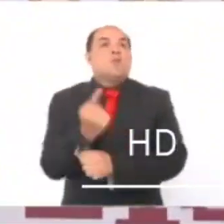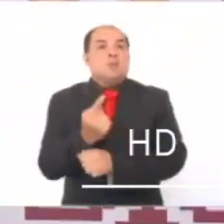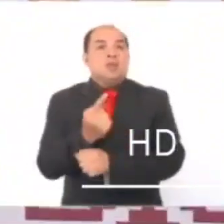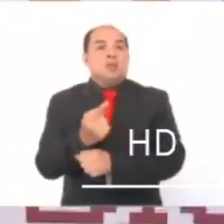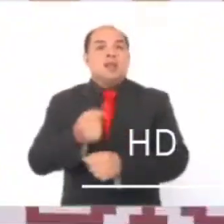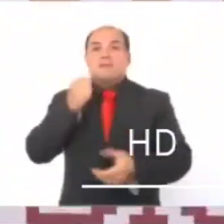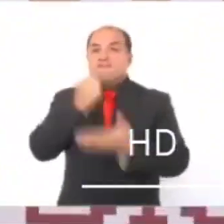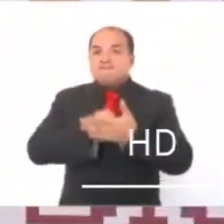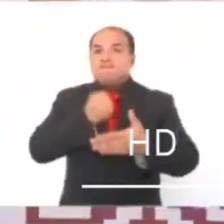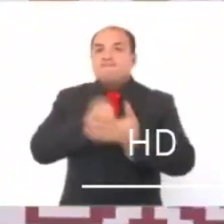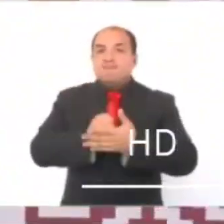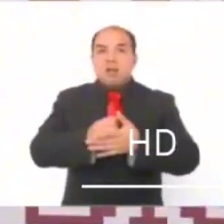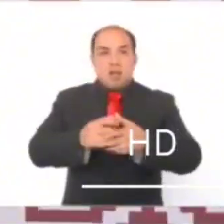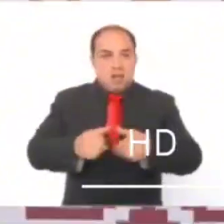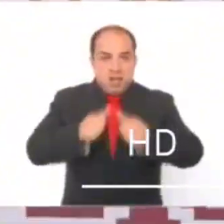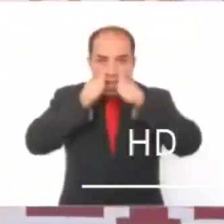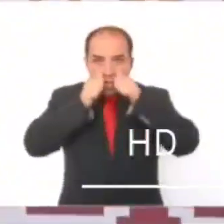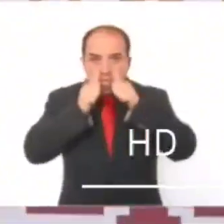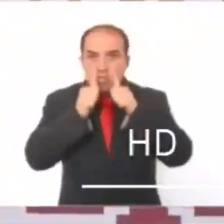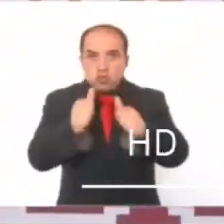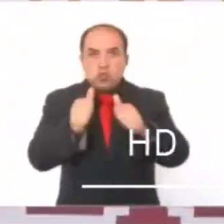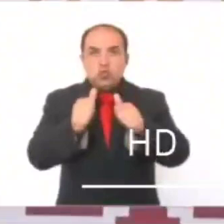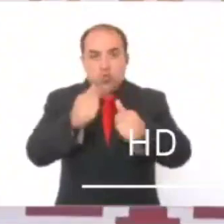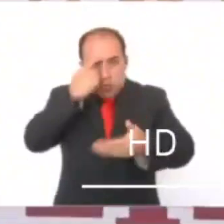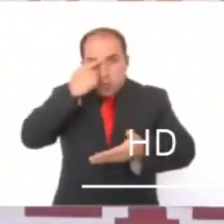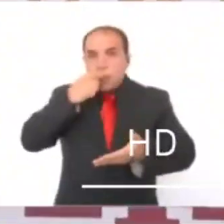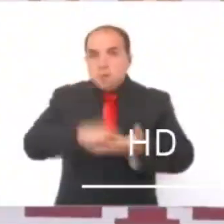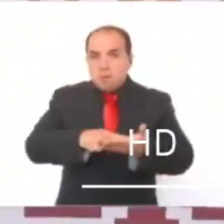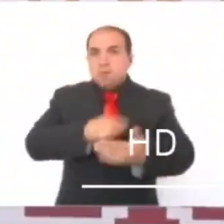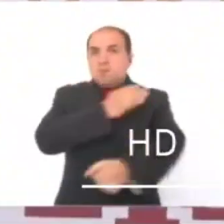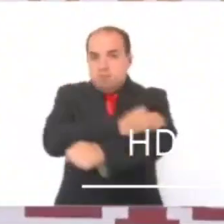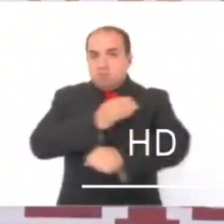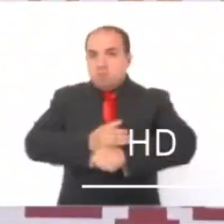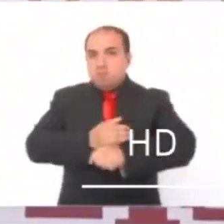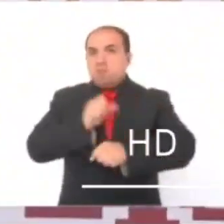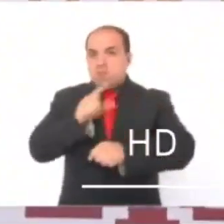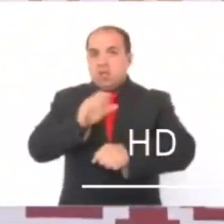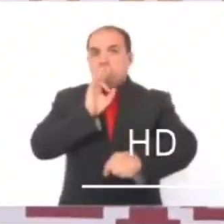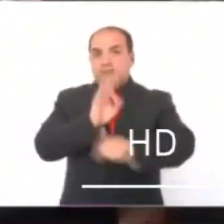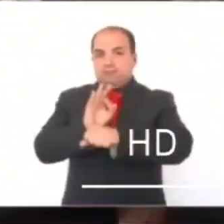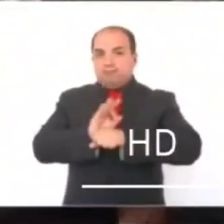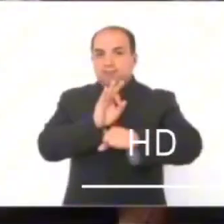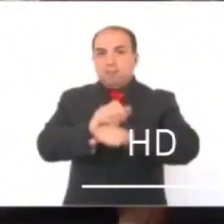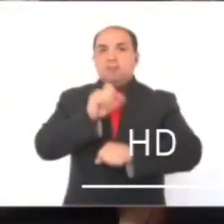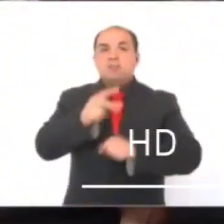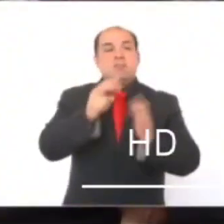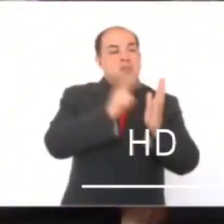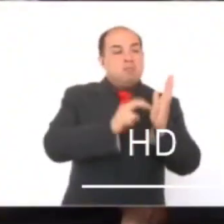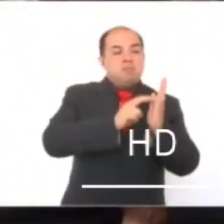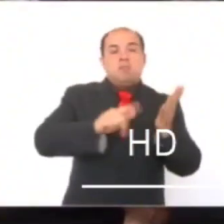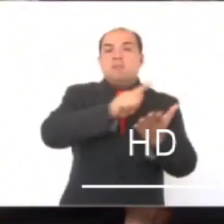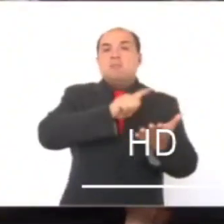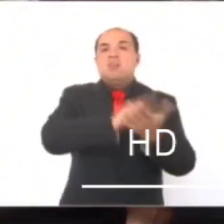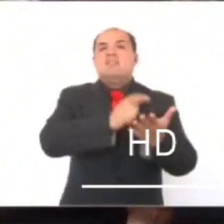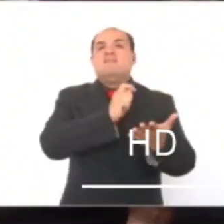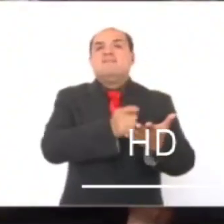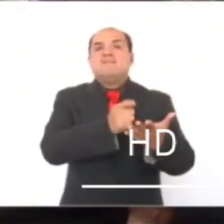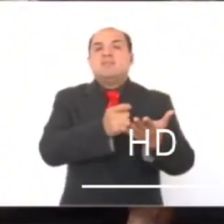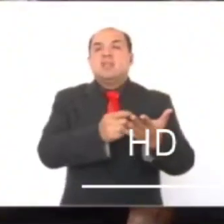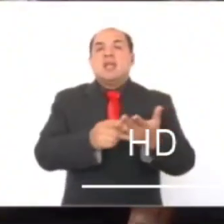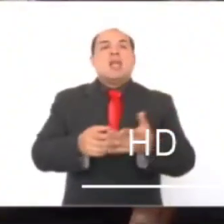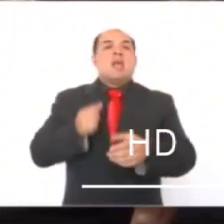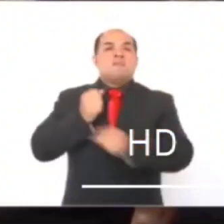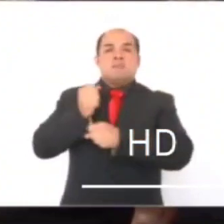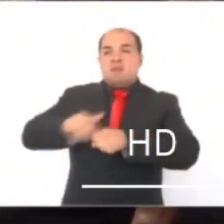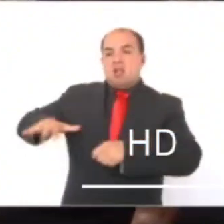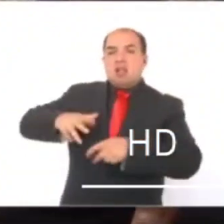las escuchamos, les creemos y las vamos a acompañar. Y además, con estas reformas queremos combatir la impunidad para que ningún